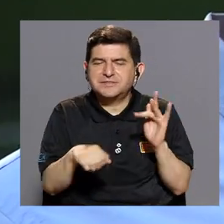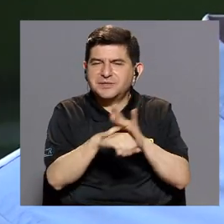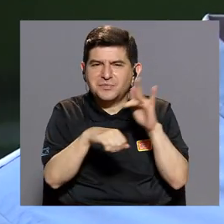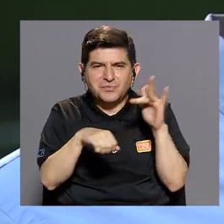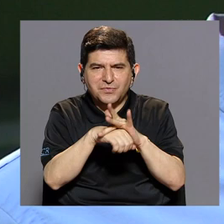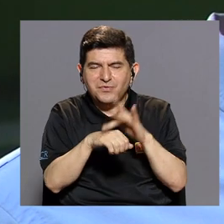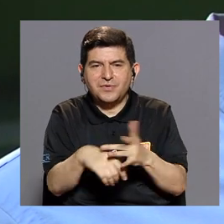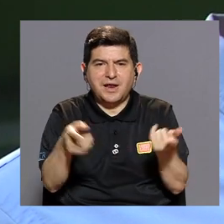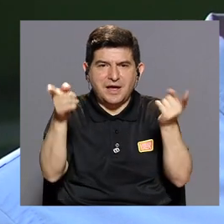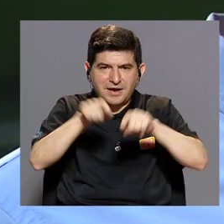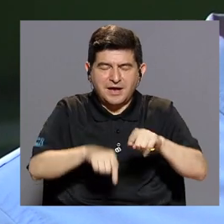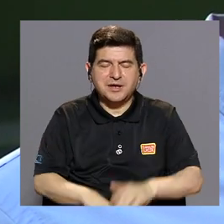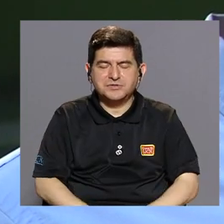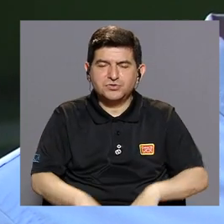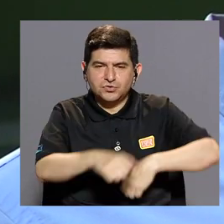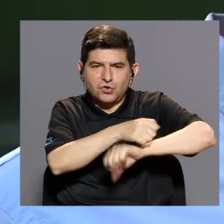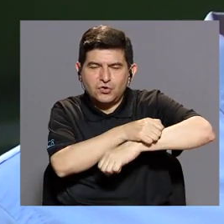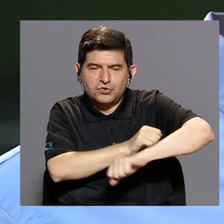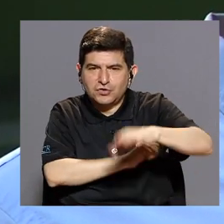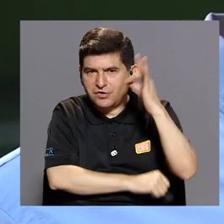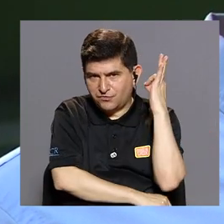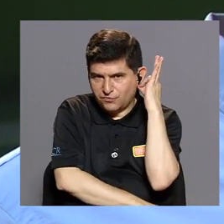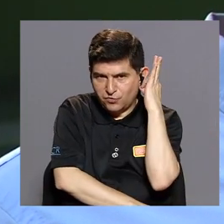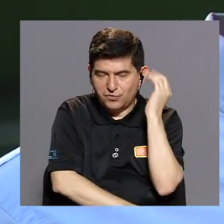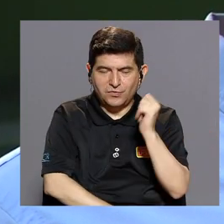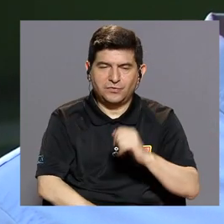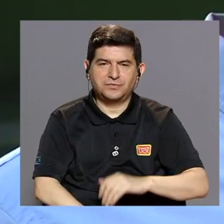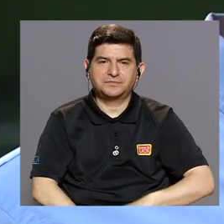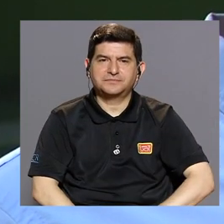muy tempranas, en el caso del fútbol femenino,